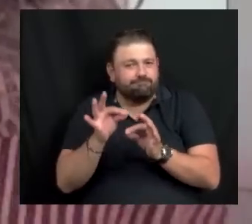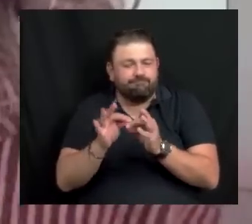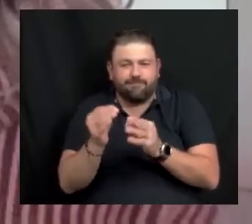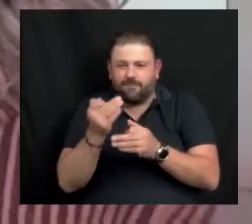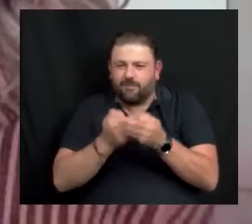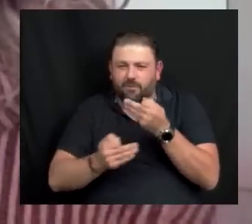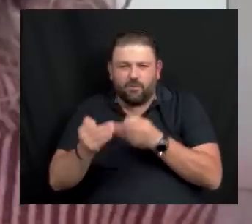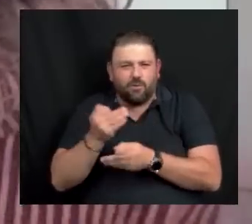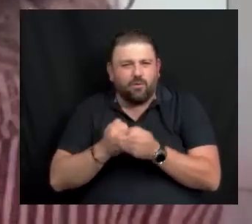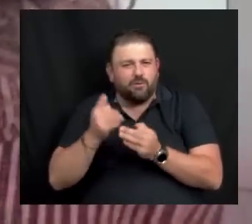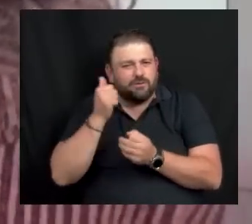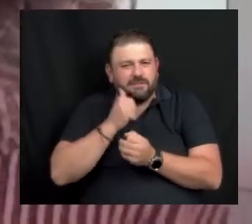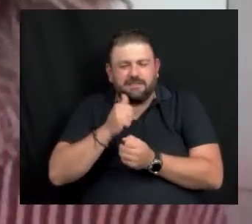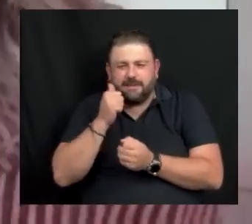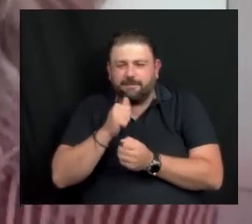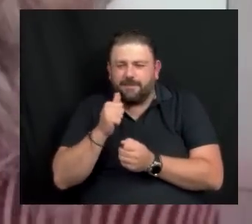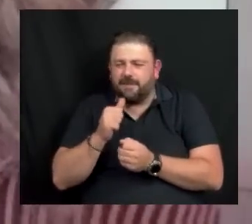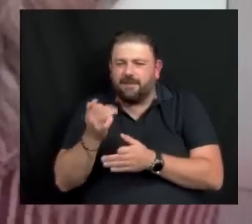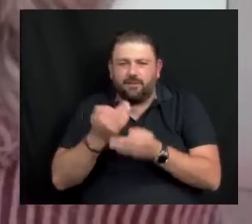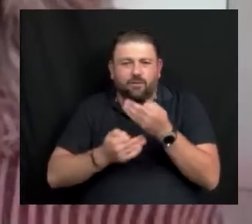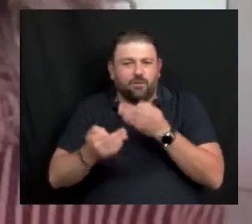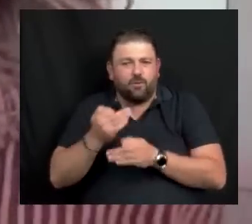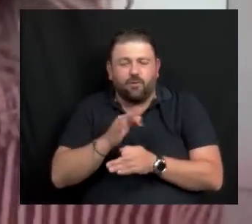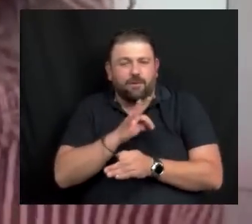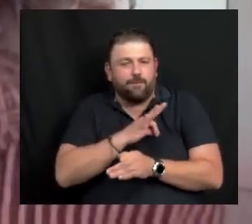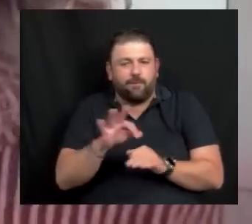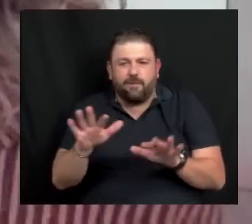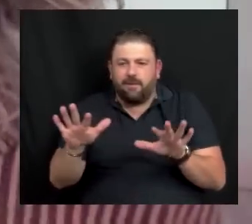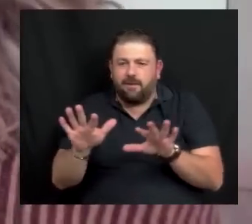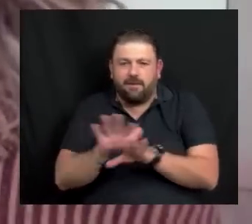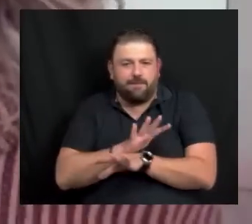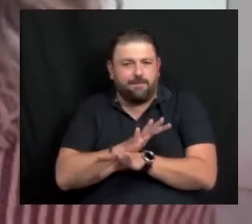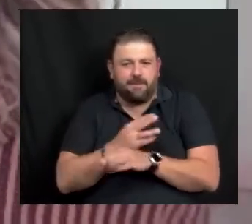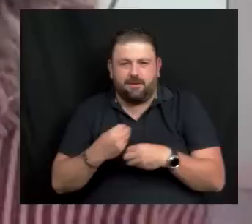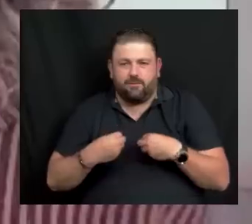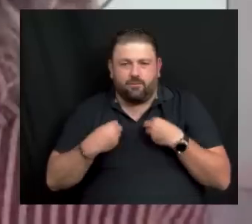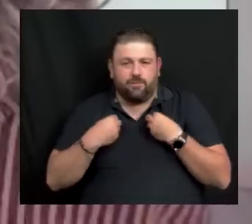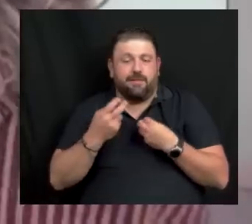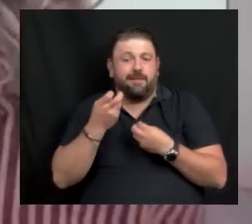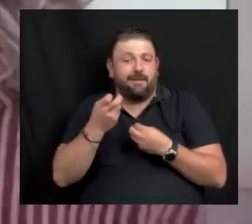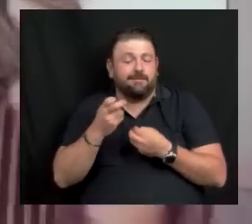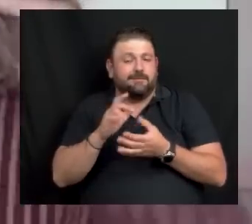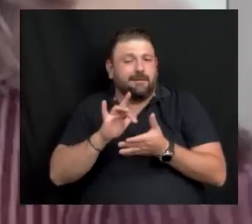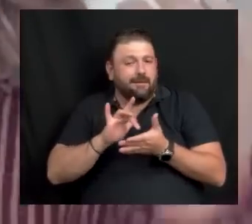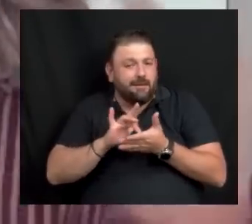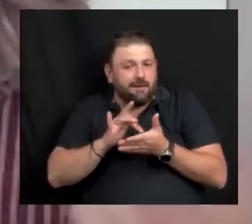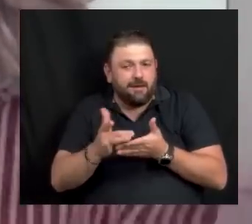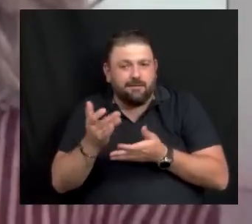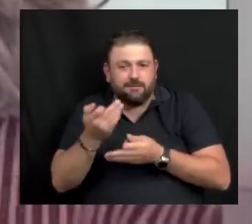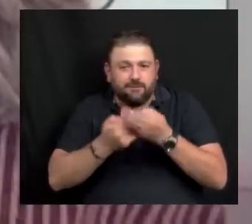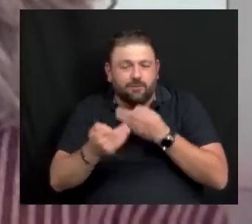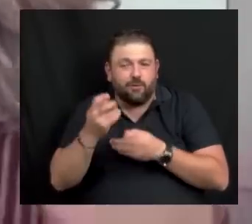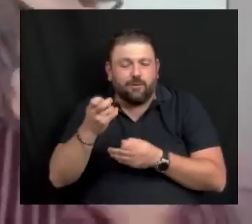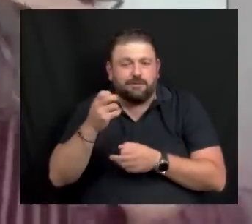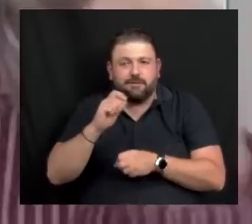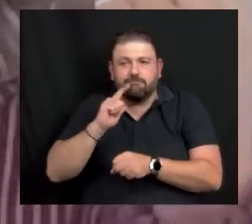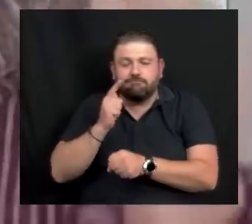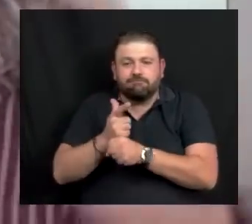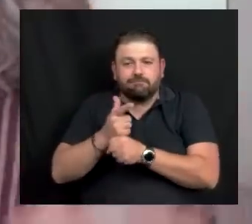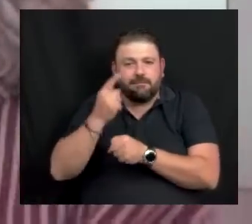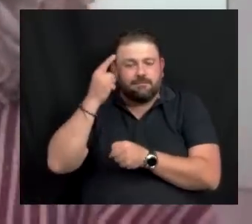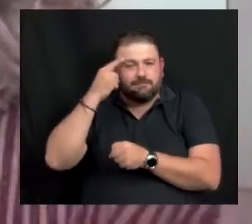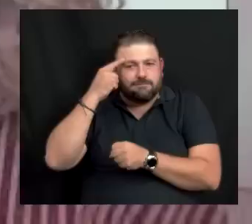formas, es algo transformador, es algo que nos va a permitir saber que entonces este